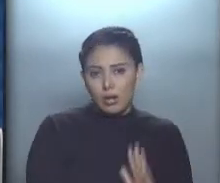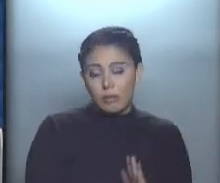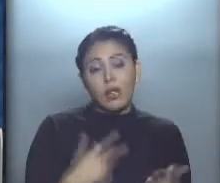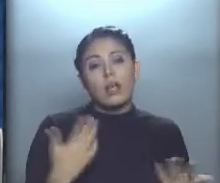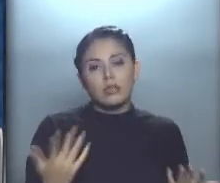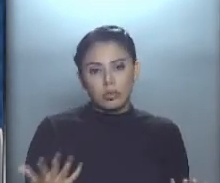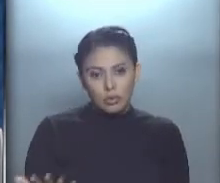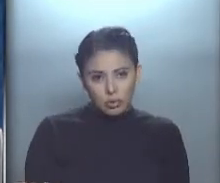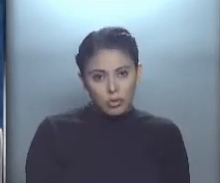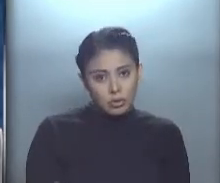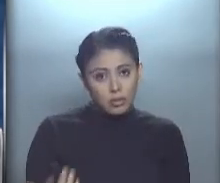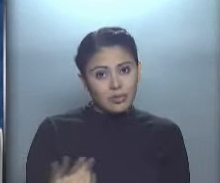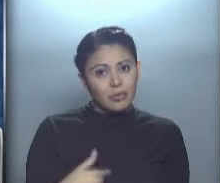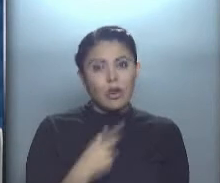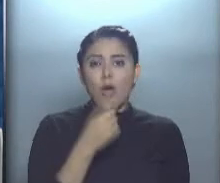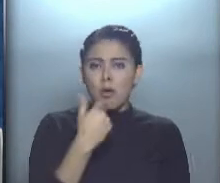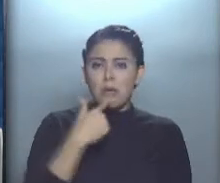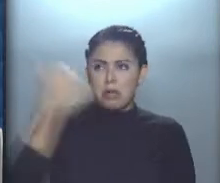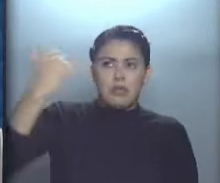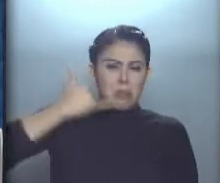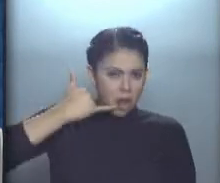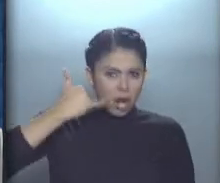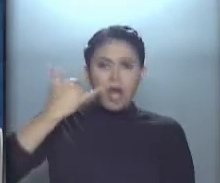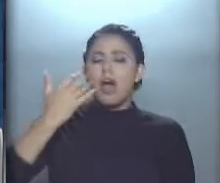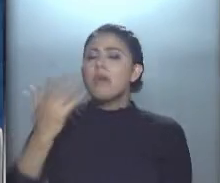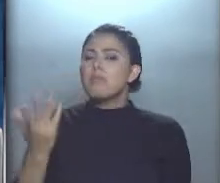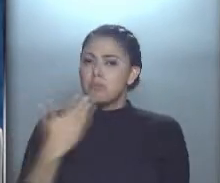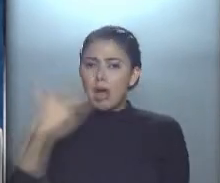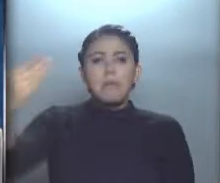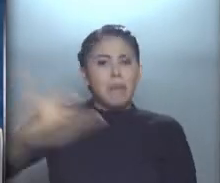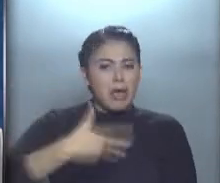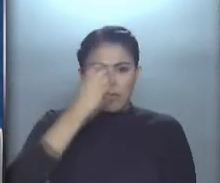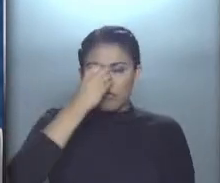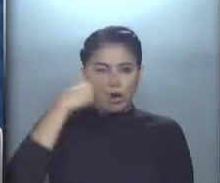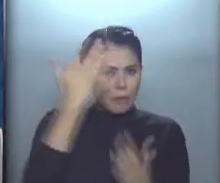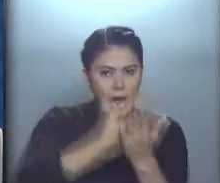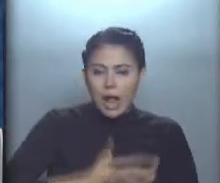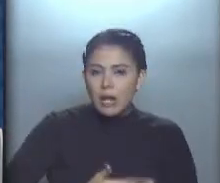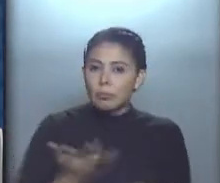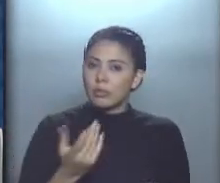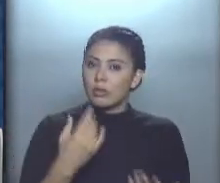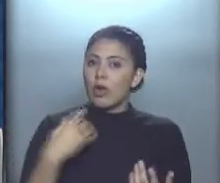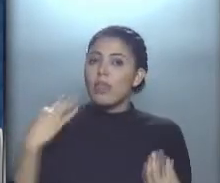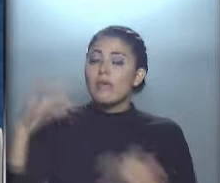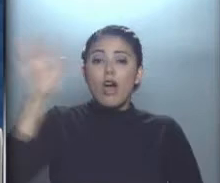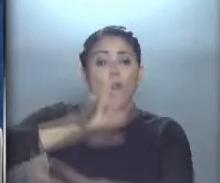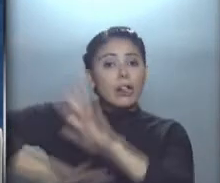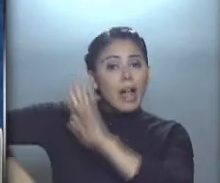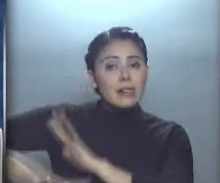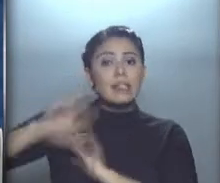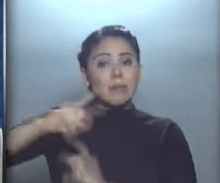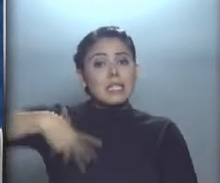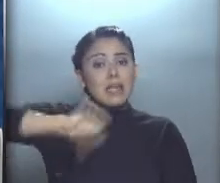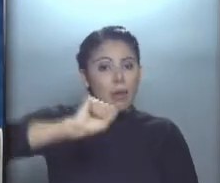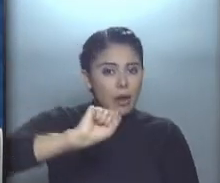lo tanto, uno lo pueden llamar por teléfono, le pueden hacer el requerimiento formal, ahora tiene que organizar la logística y tiene que trasladar